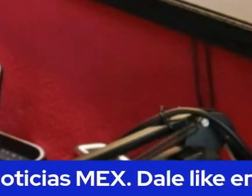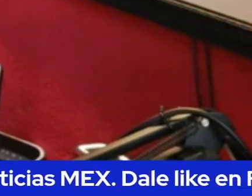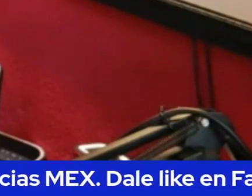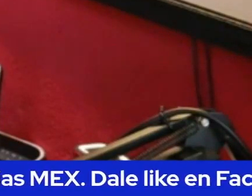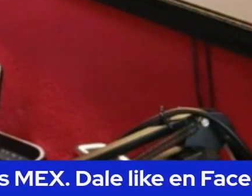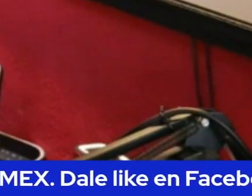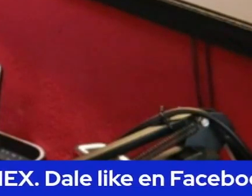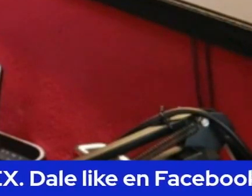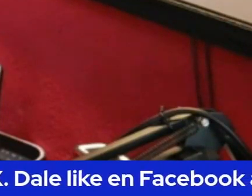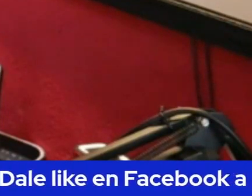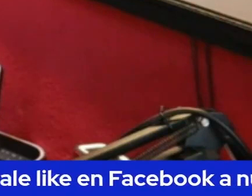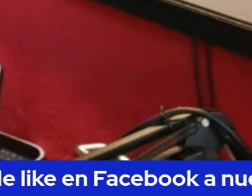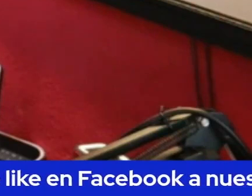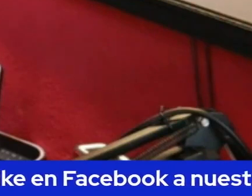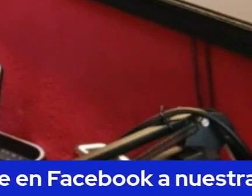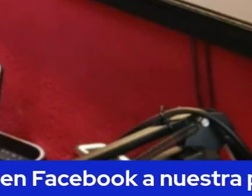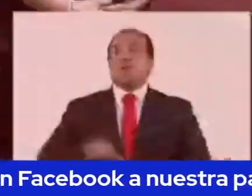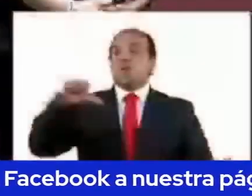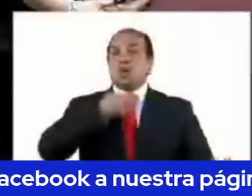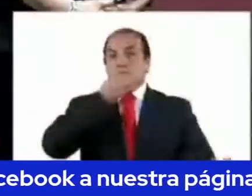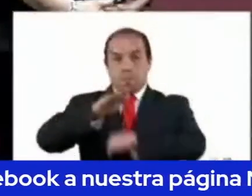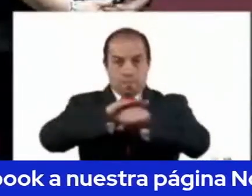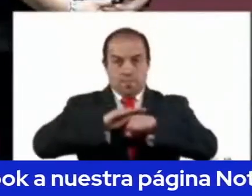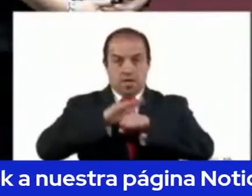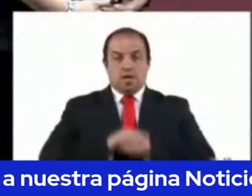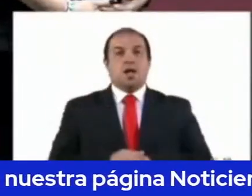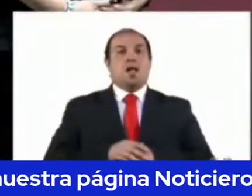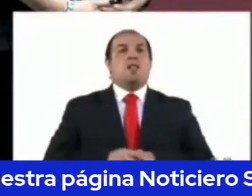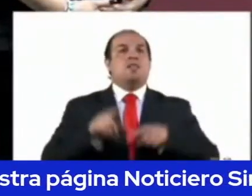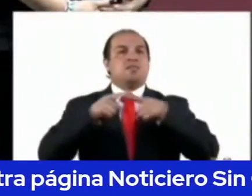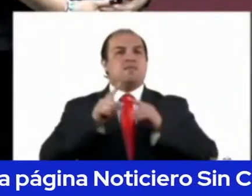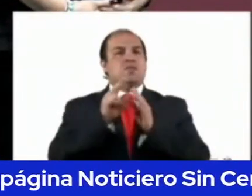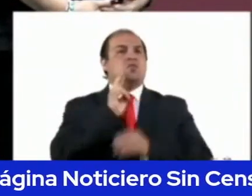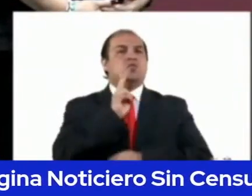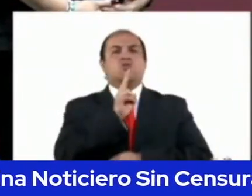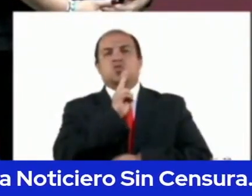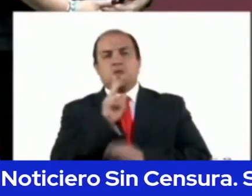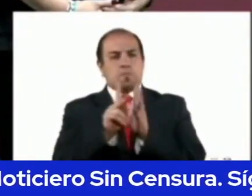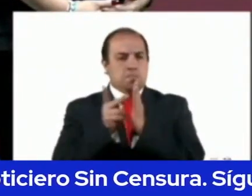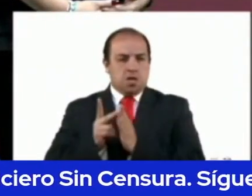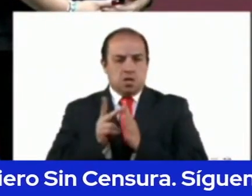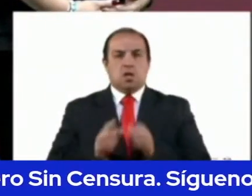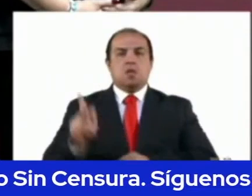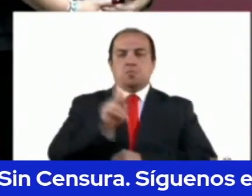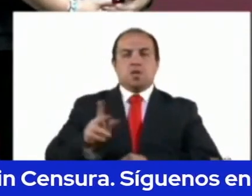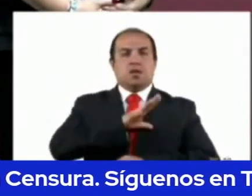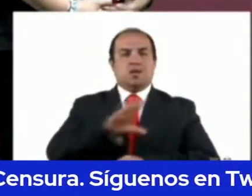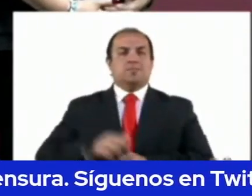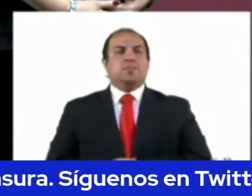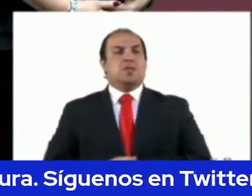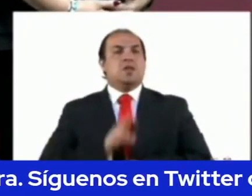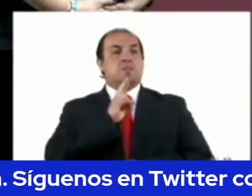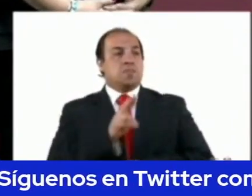se detuvieron a 11 personas implicadas en el atentado contra el periodista